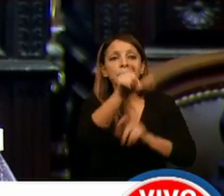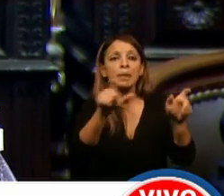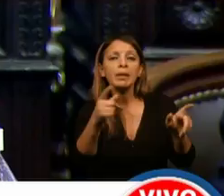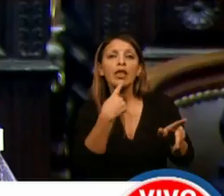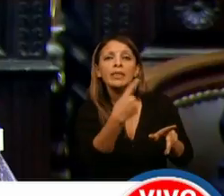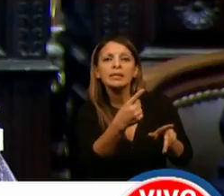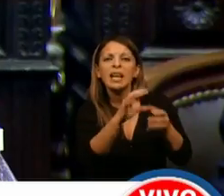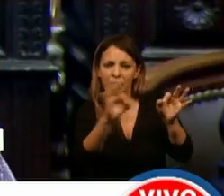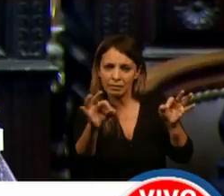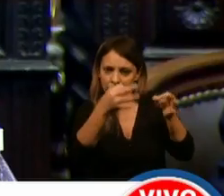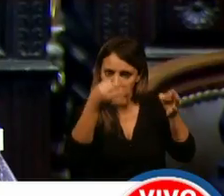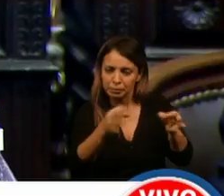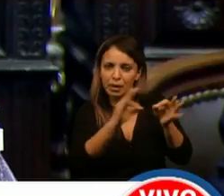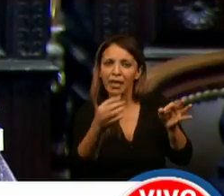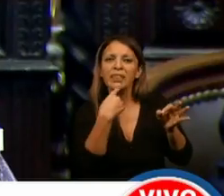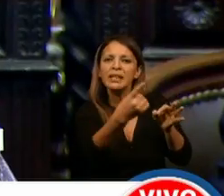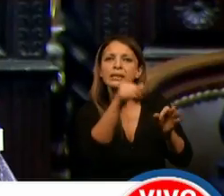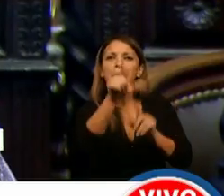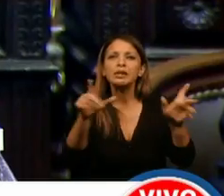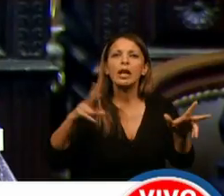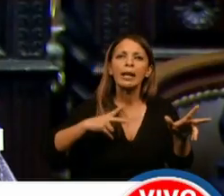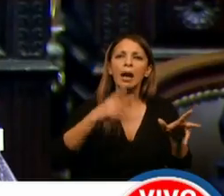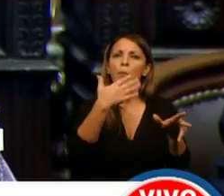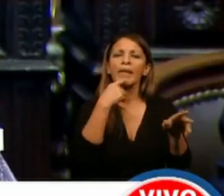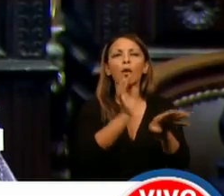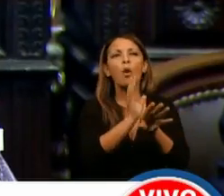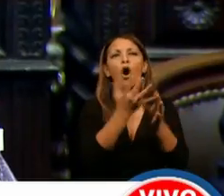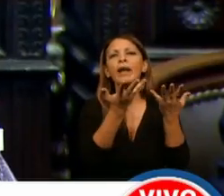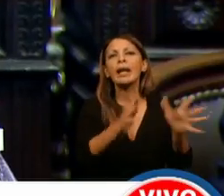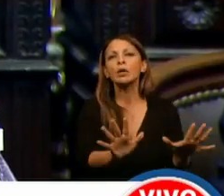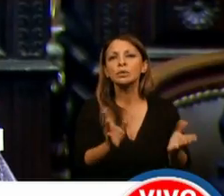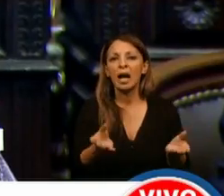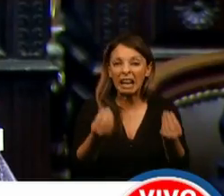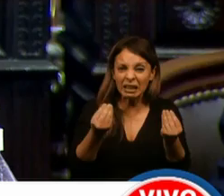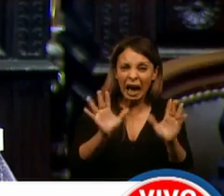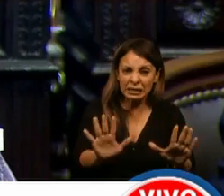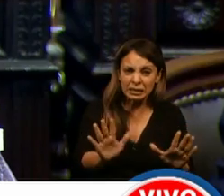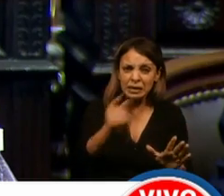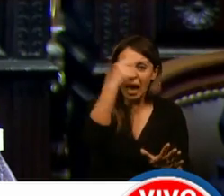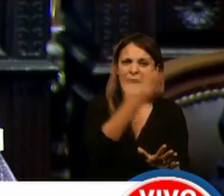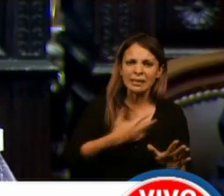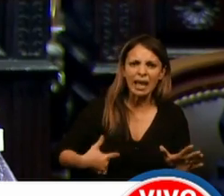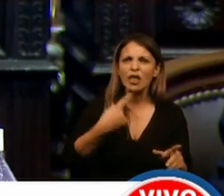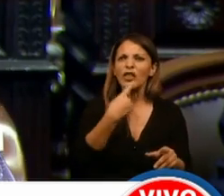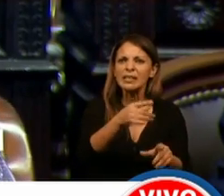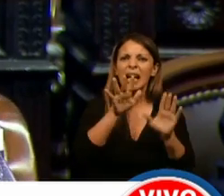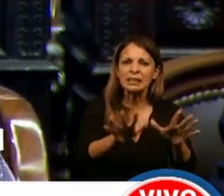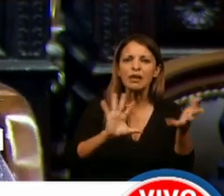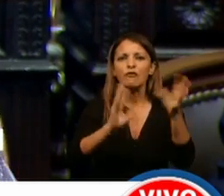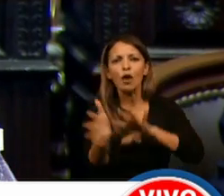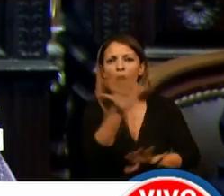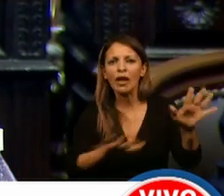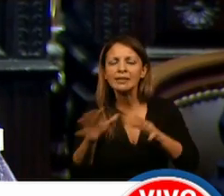proyecto desistir del pri yo sé que cuando un estado inteligente vigoroso fuerte que ordena las